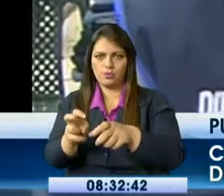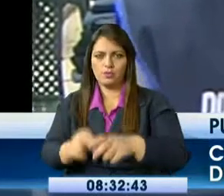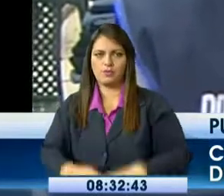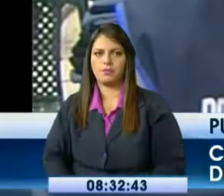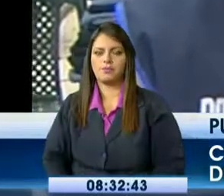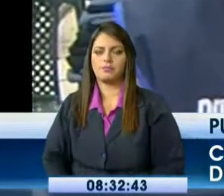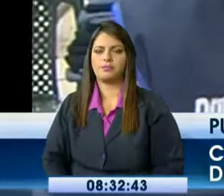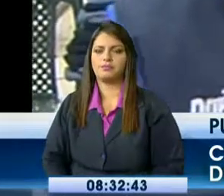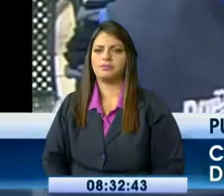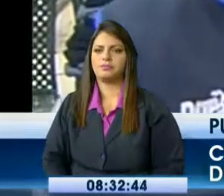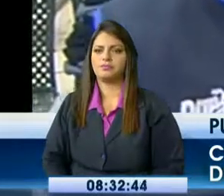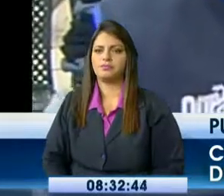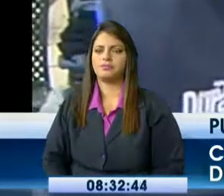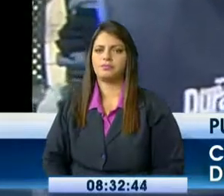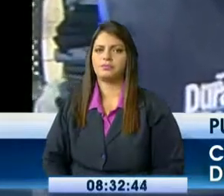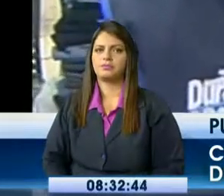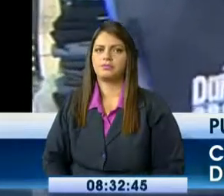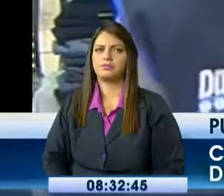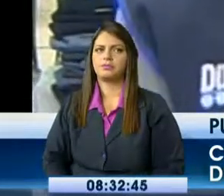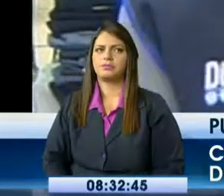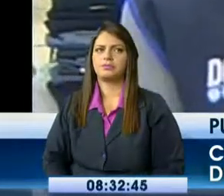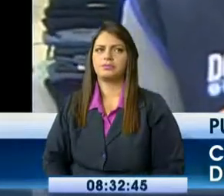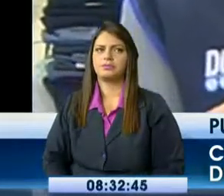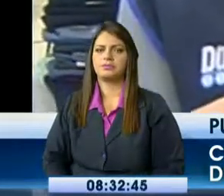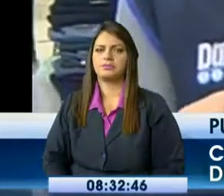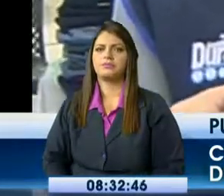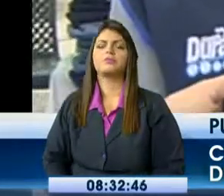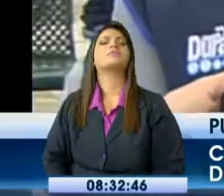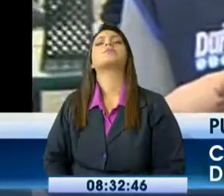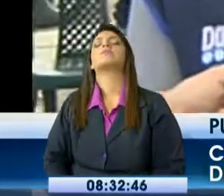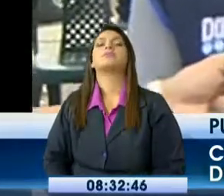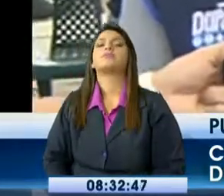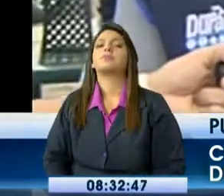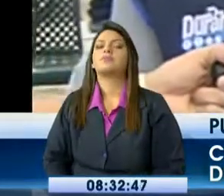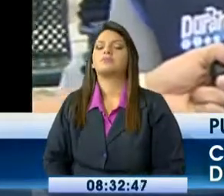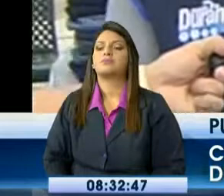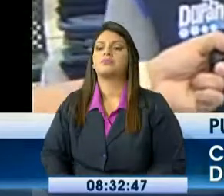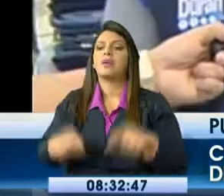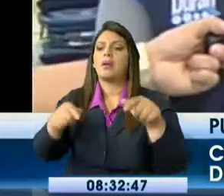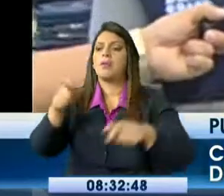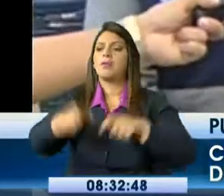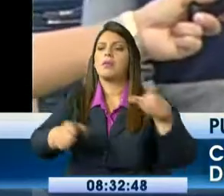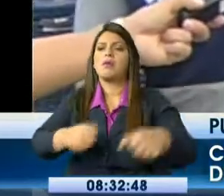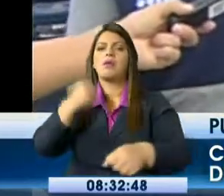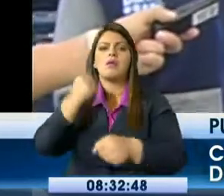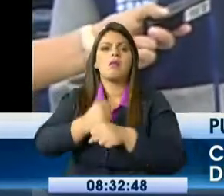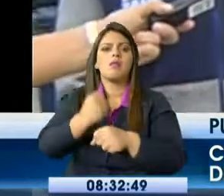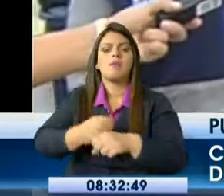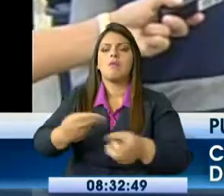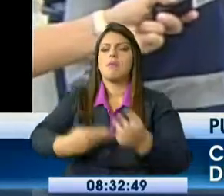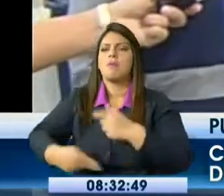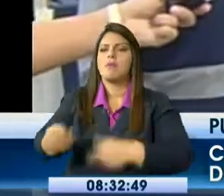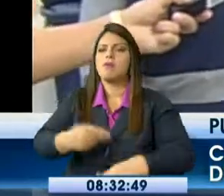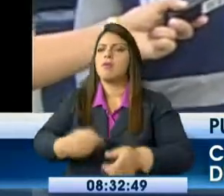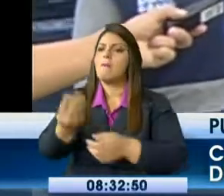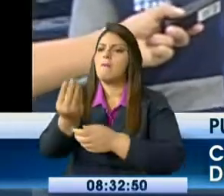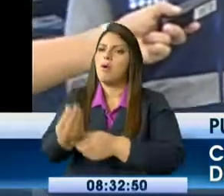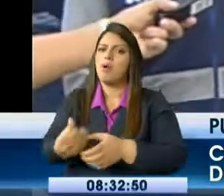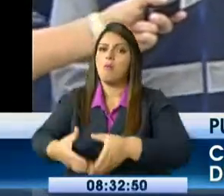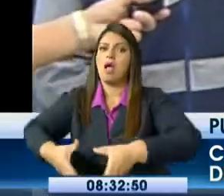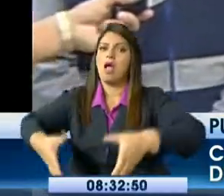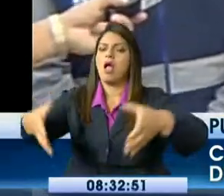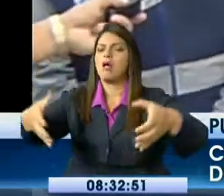está determinado para el sector mayorista y para el sector comercial de este tipo de mercadería al lado del mercado